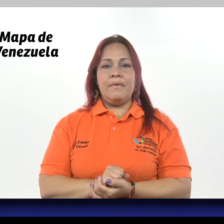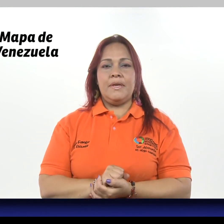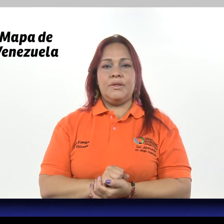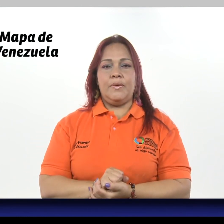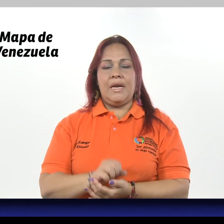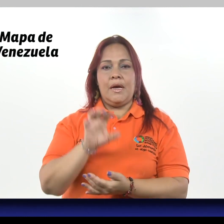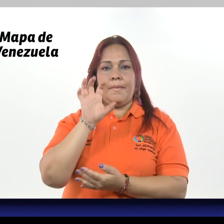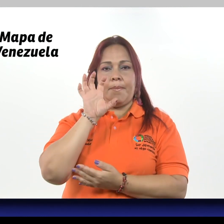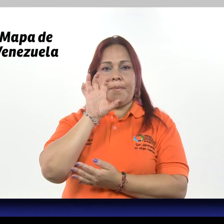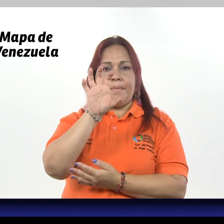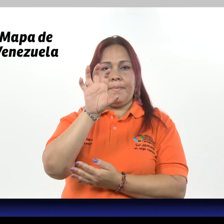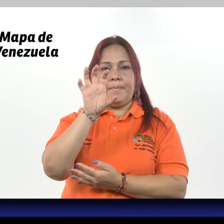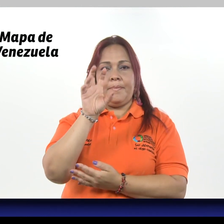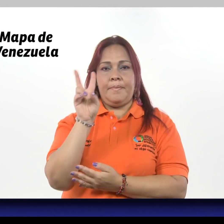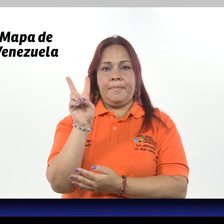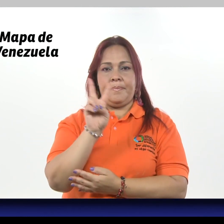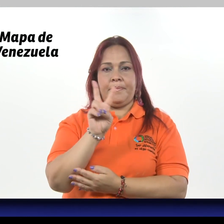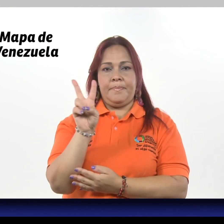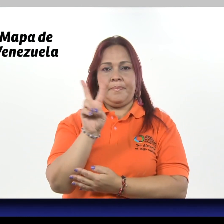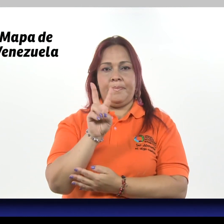mapa de Venezuela,